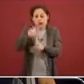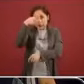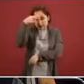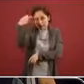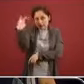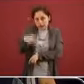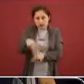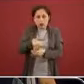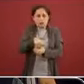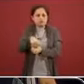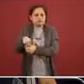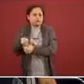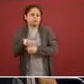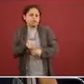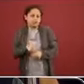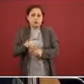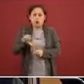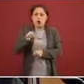ejemplo,